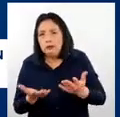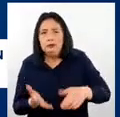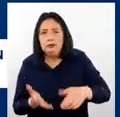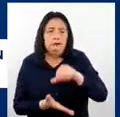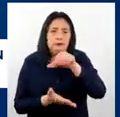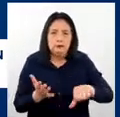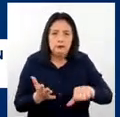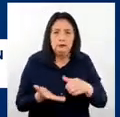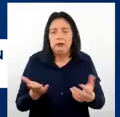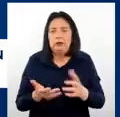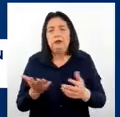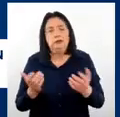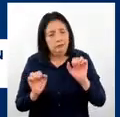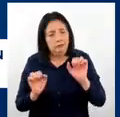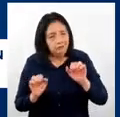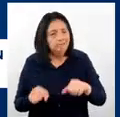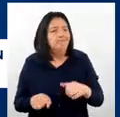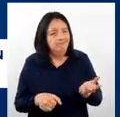Ujú. en esos supuestos